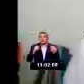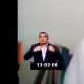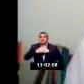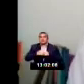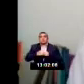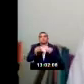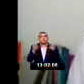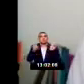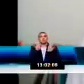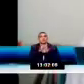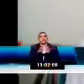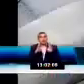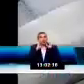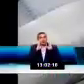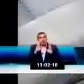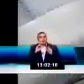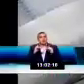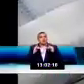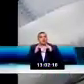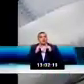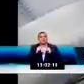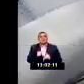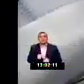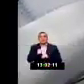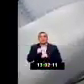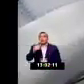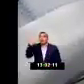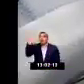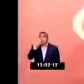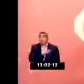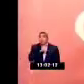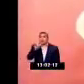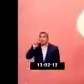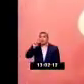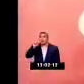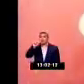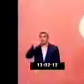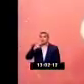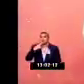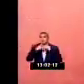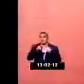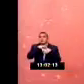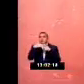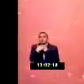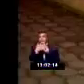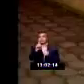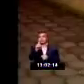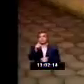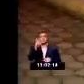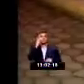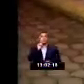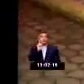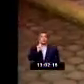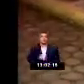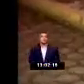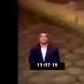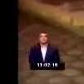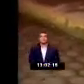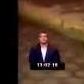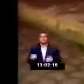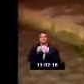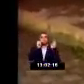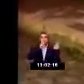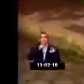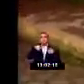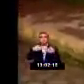cerradas las atenciones en cama UCI. Sin embargo, el alcalde Yunda señaló que se debe analizar la situación por parte de los expertos y determinar